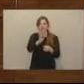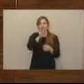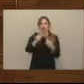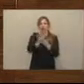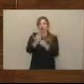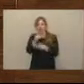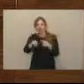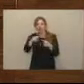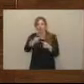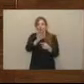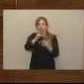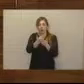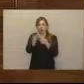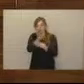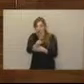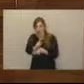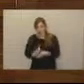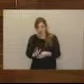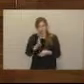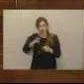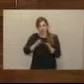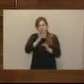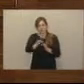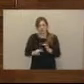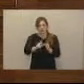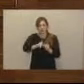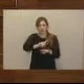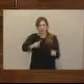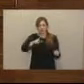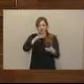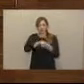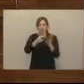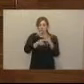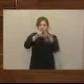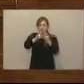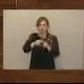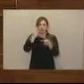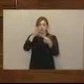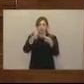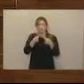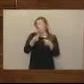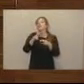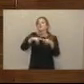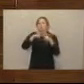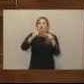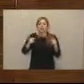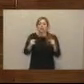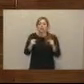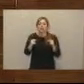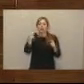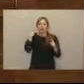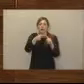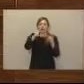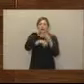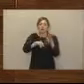meses. Y decir que en el año 2015 se aprobó el plan de inspección de centros y servicios sociales del Principado de Asturias. Los objetivos del